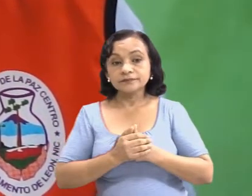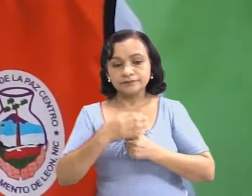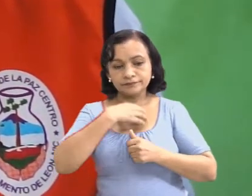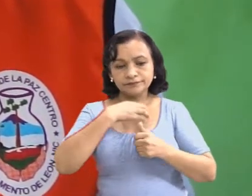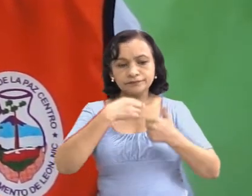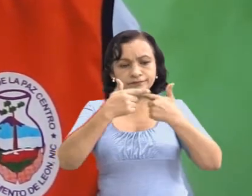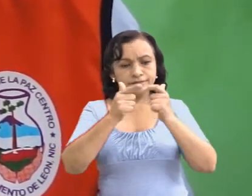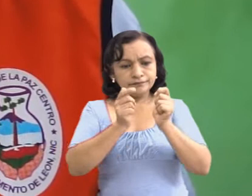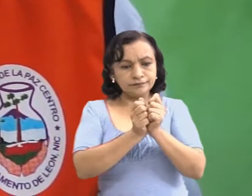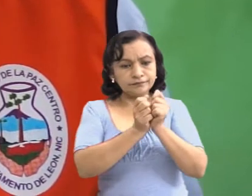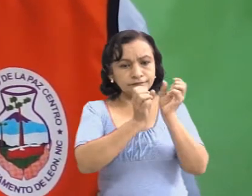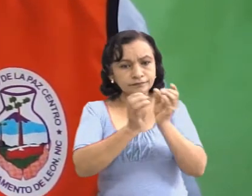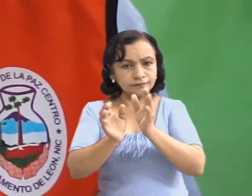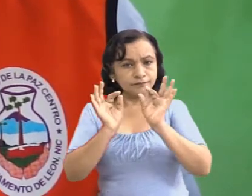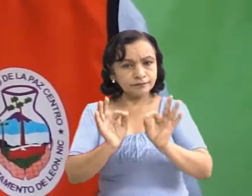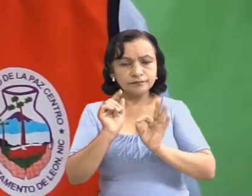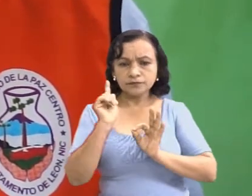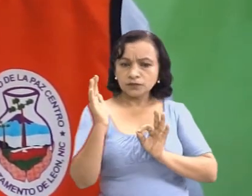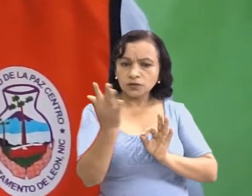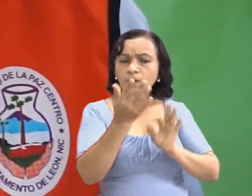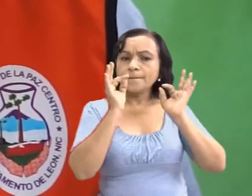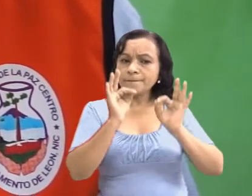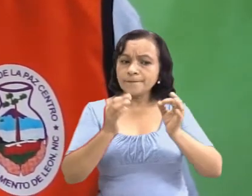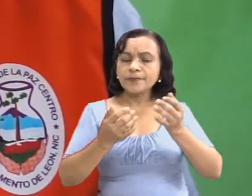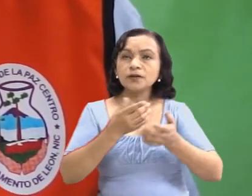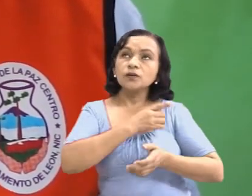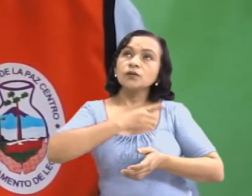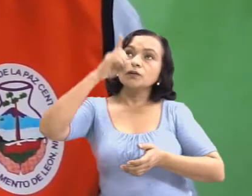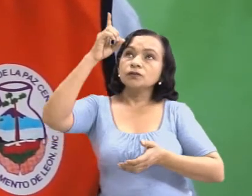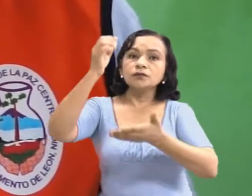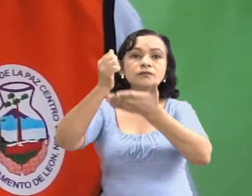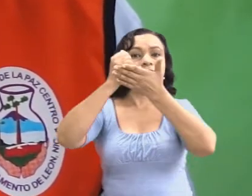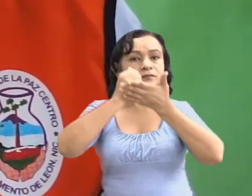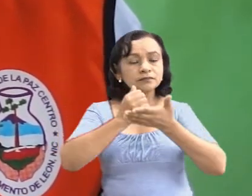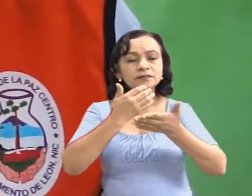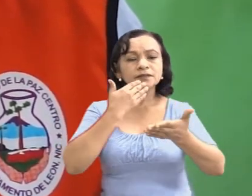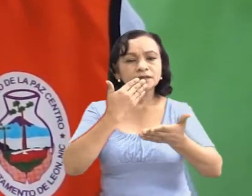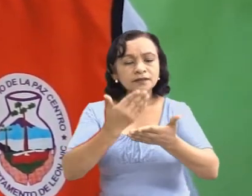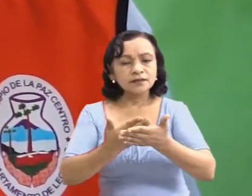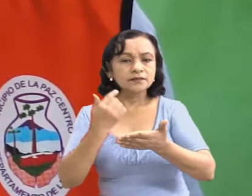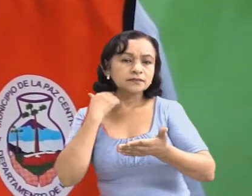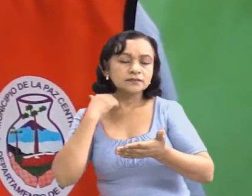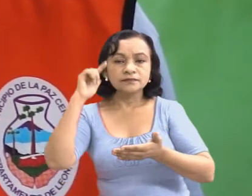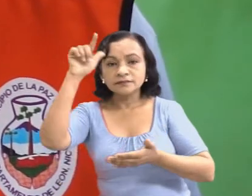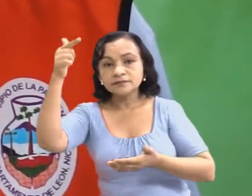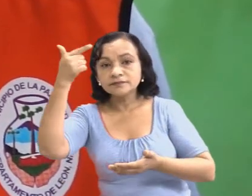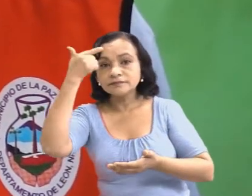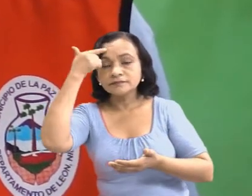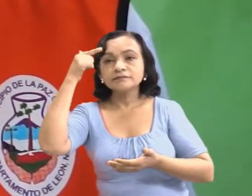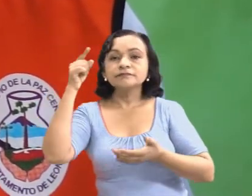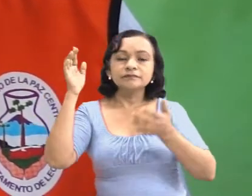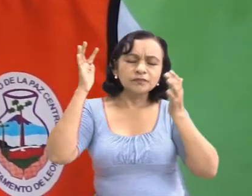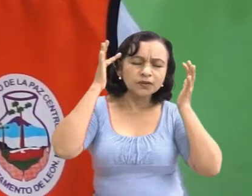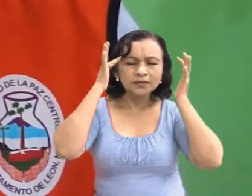si estamos organizados, todo nos va a salir bien con la voluntad de Dios. Y agradeciéndole siempre a este gobierno